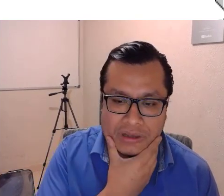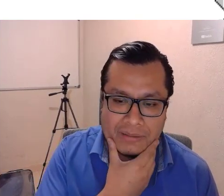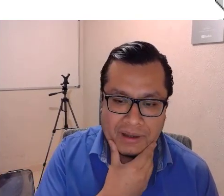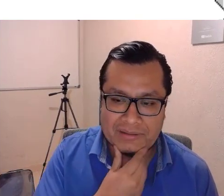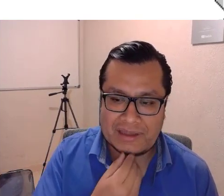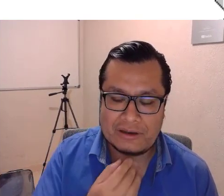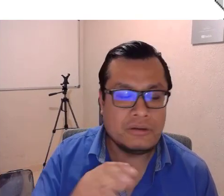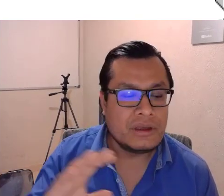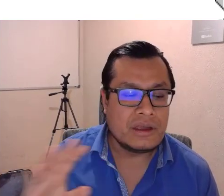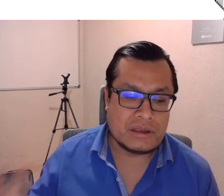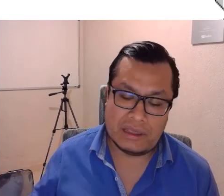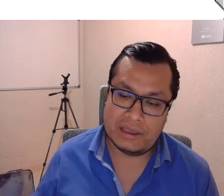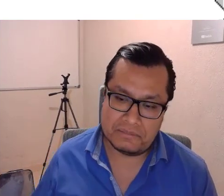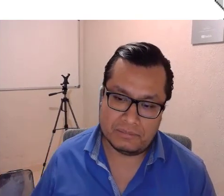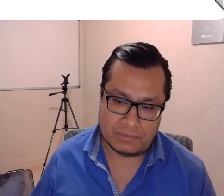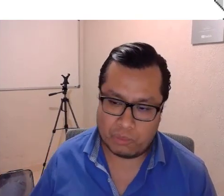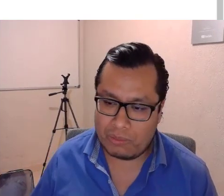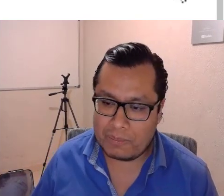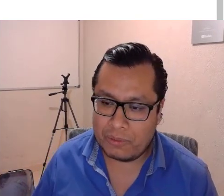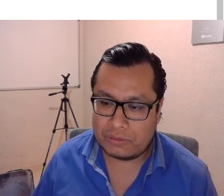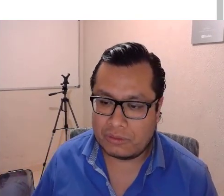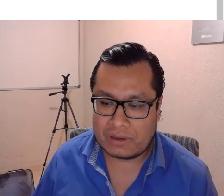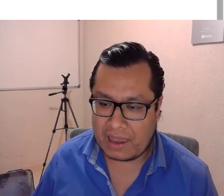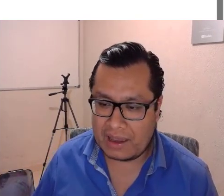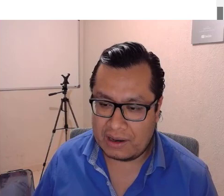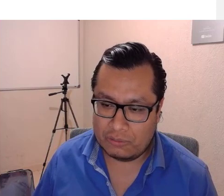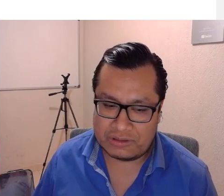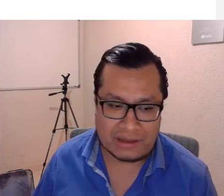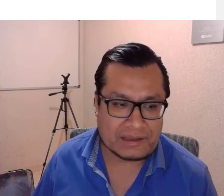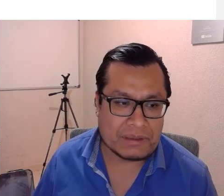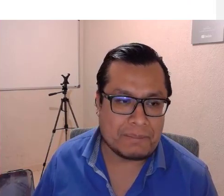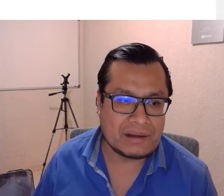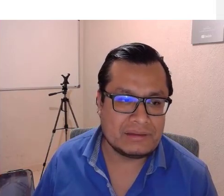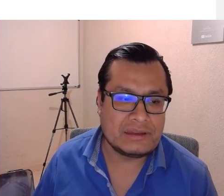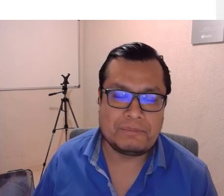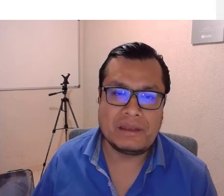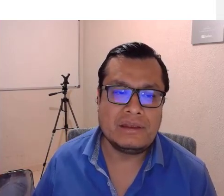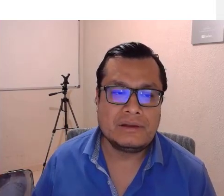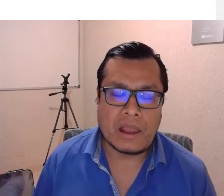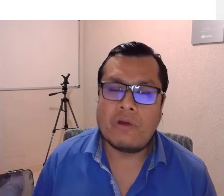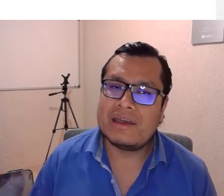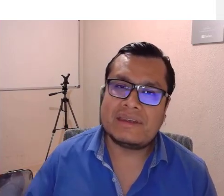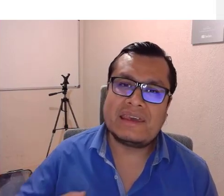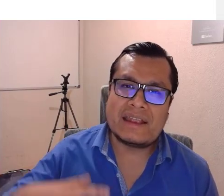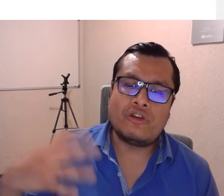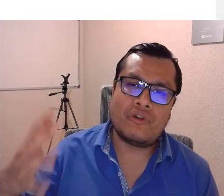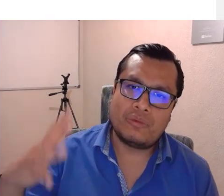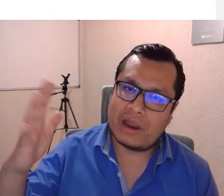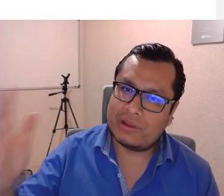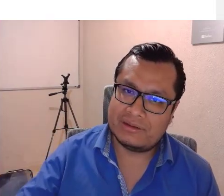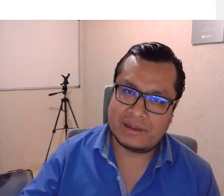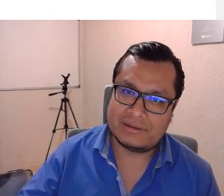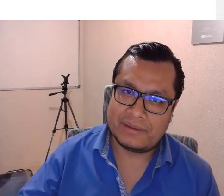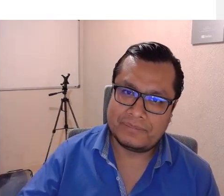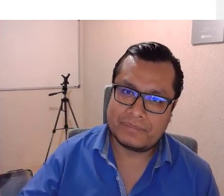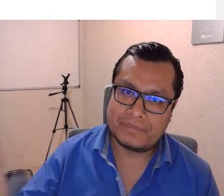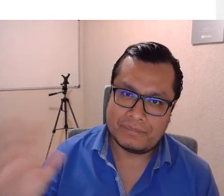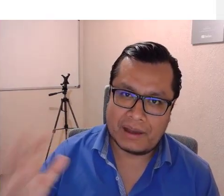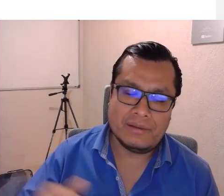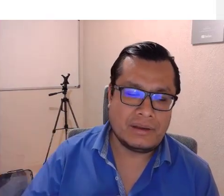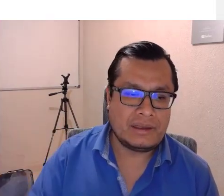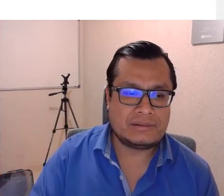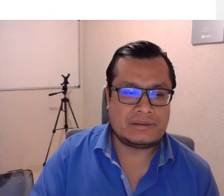escuchen al magisterio y vuelvo al punto que ustedes también participen aunque está llenando el formulario a distancia